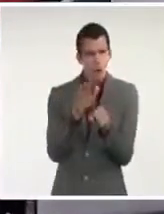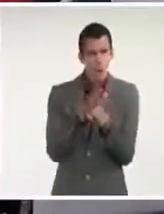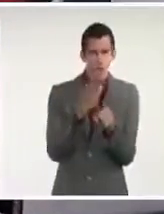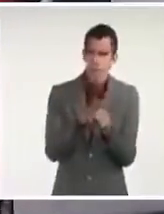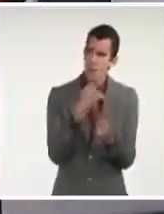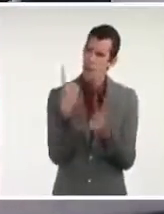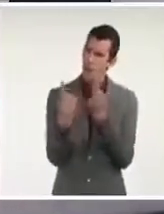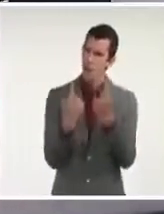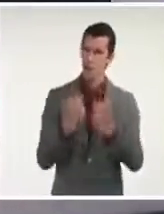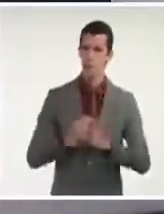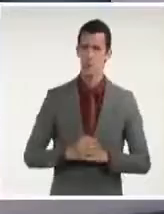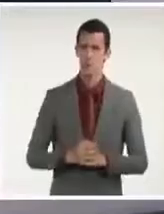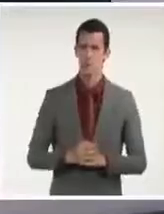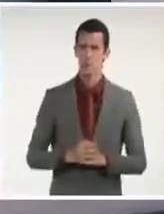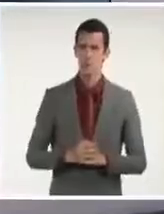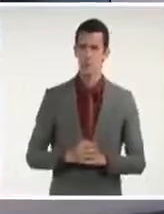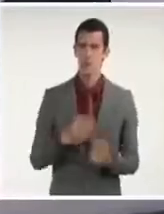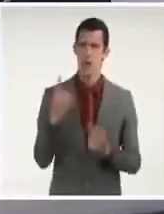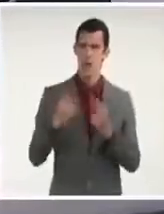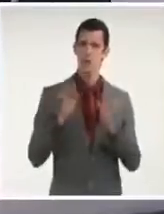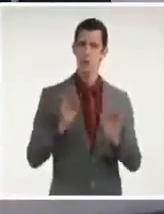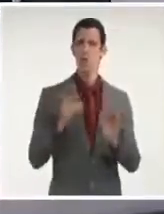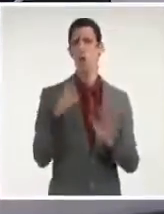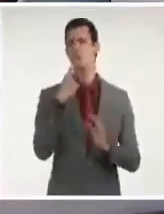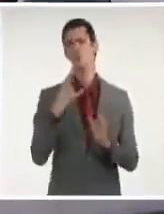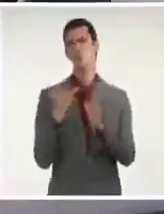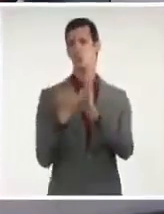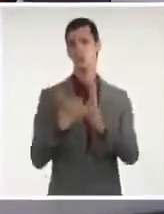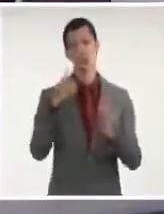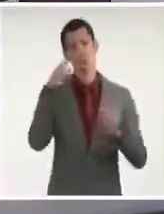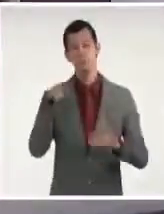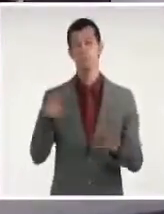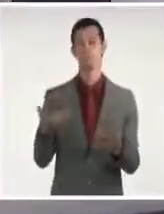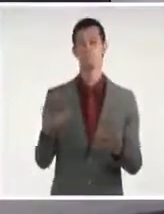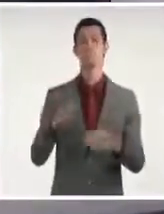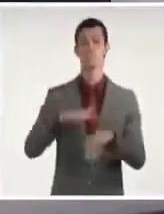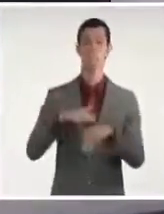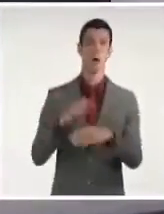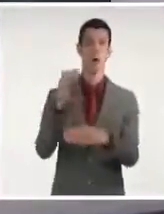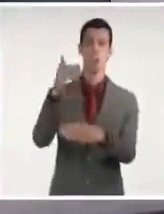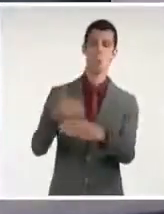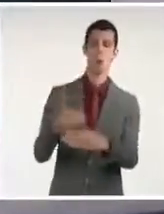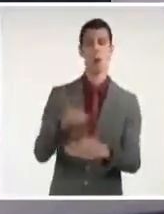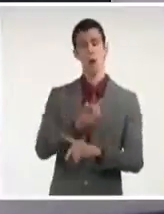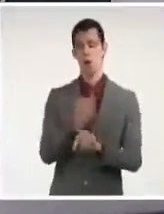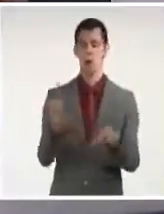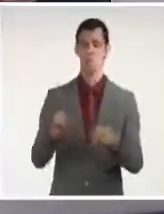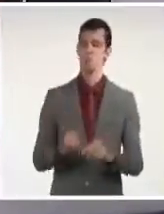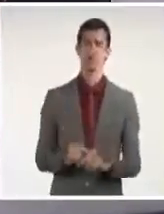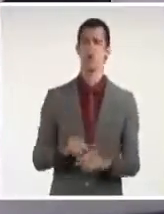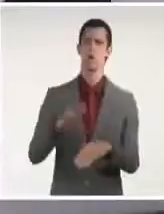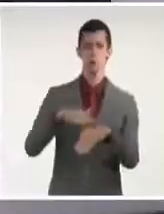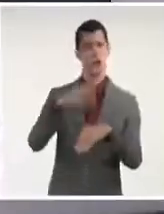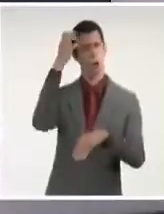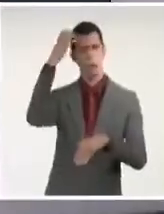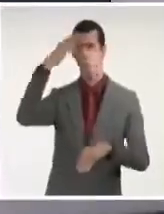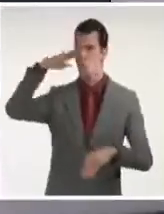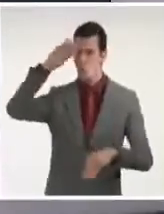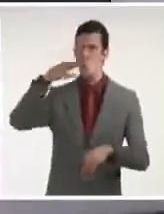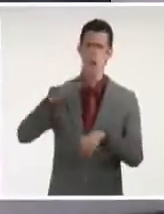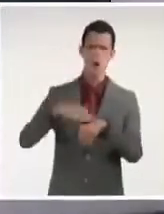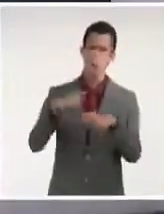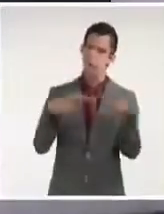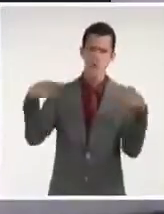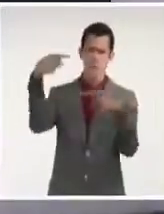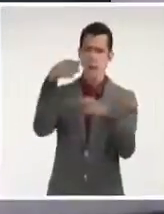violencia lo justifican y otros dicen que el bloqueo es muela, que el rollo es nuestro nada más. Y